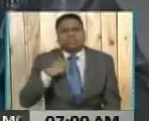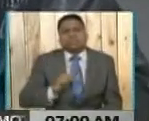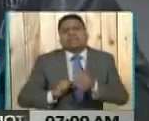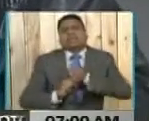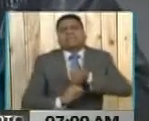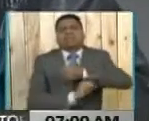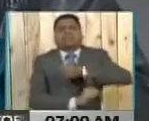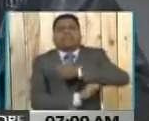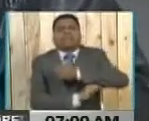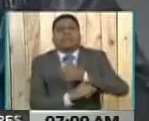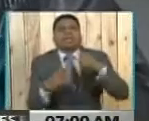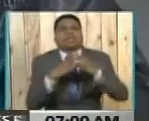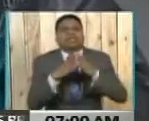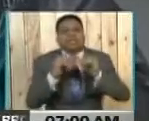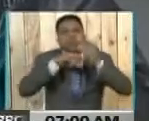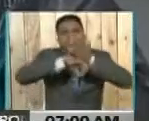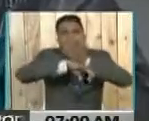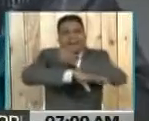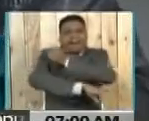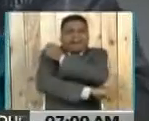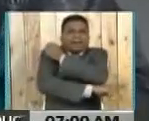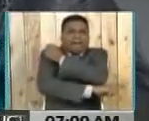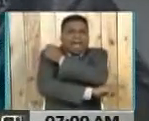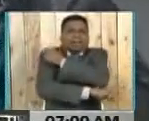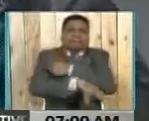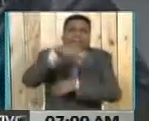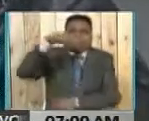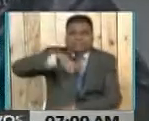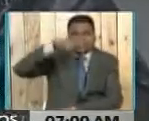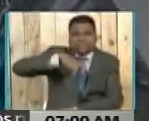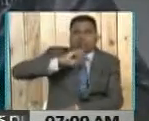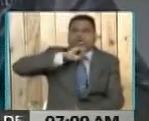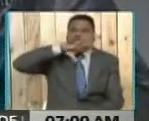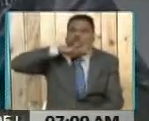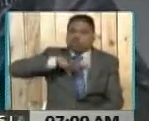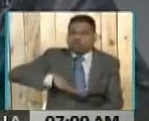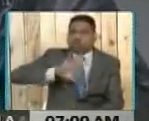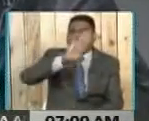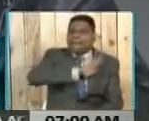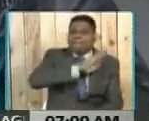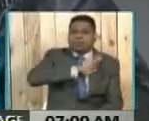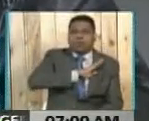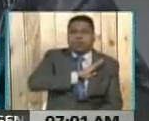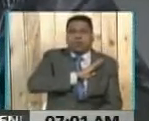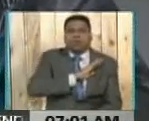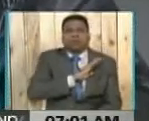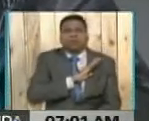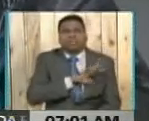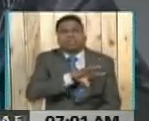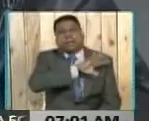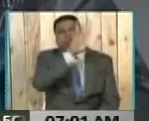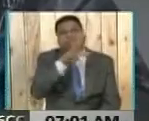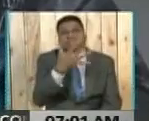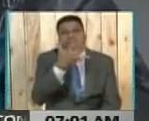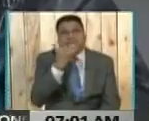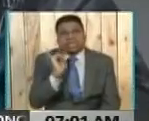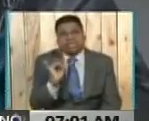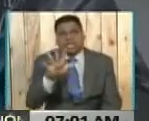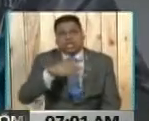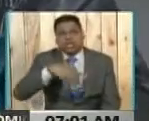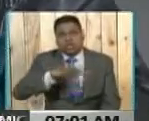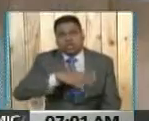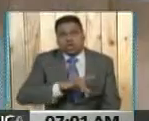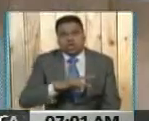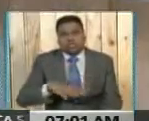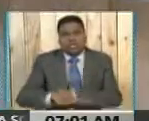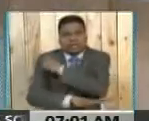fundamentarse en las raíces nacional-populares, en la historia del propio país y es allí donde están las claves y las raíces. Usted